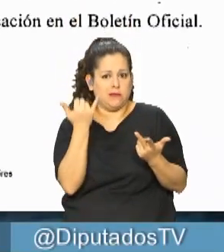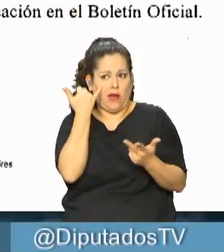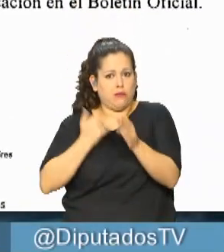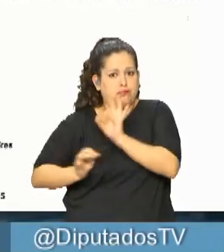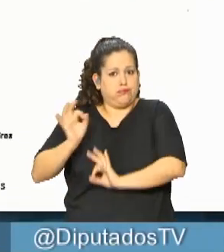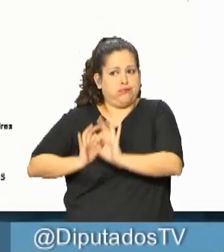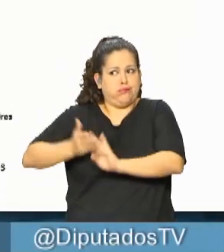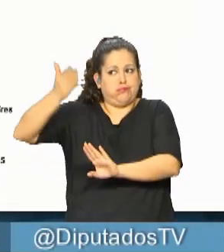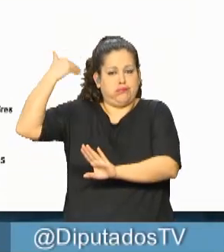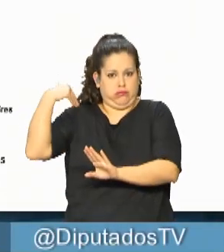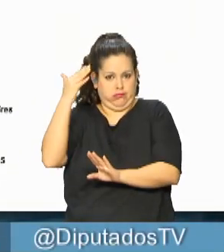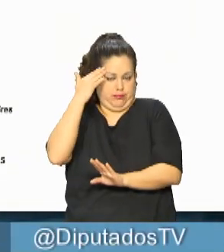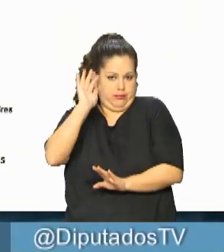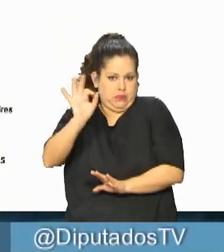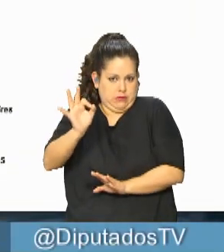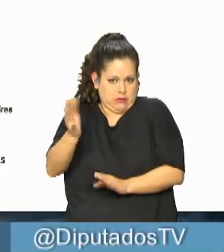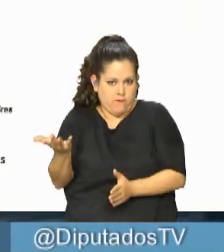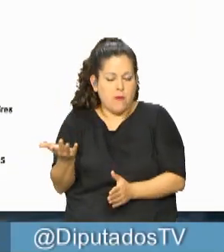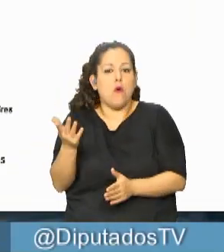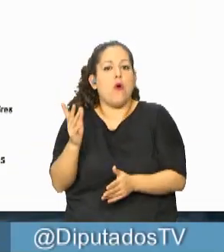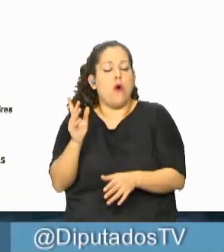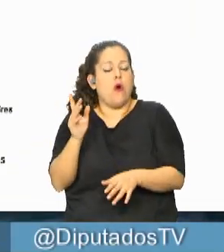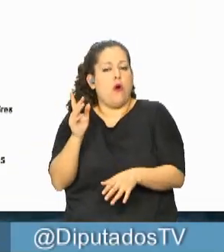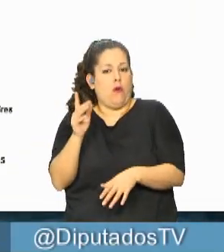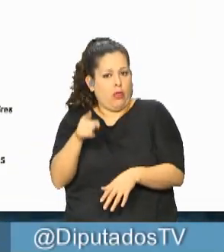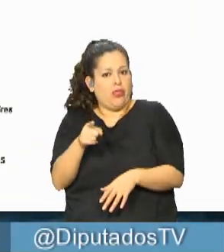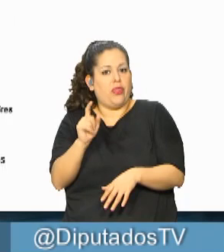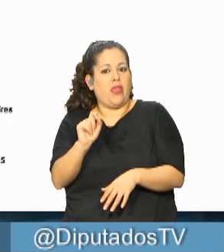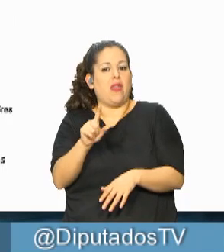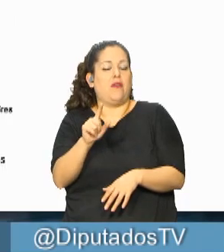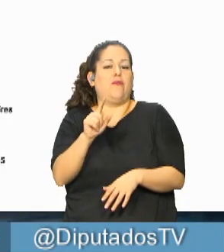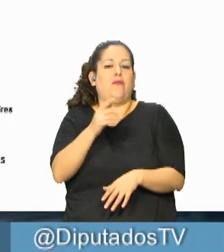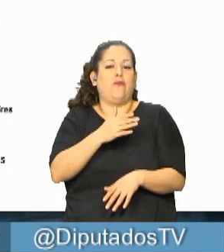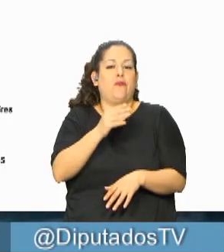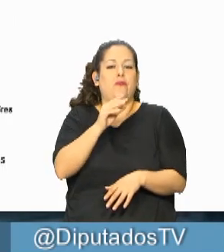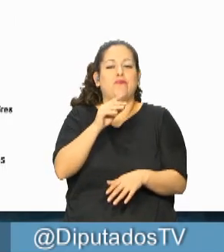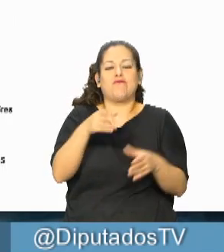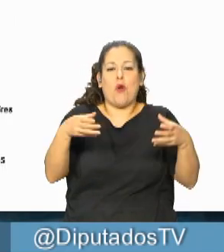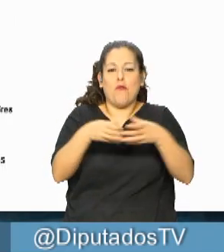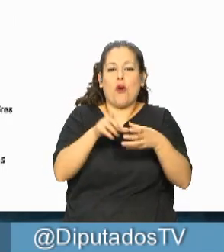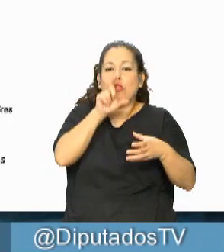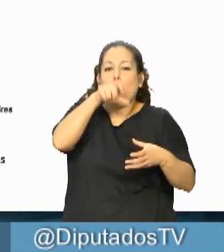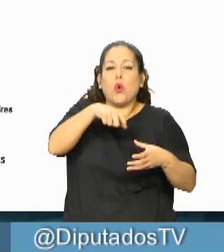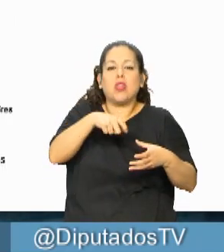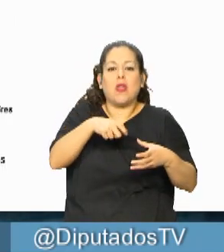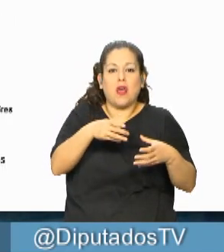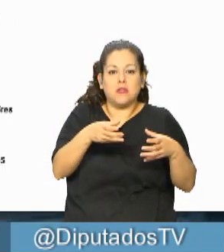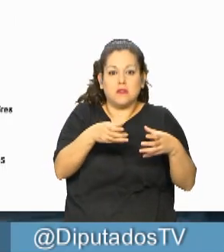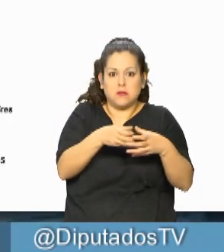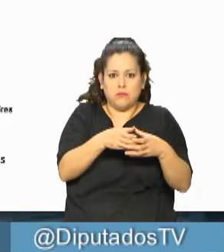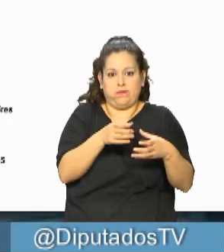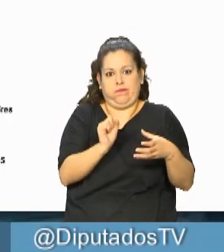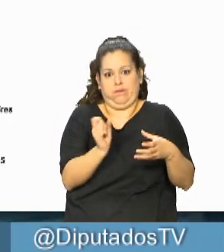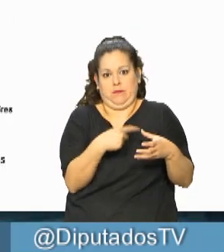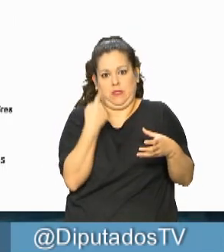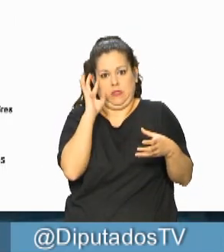lejana, hemos tenido en algún momento la memoria de los Found Edge, o fondos buitre, como se lo llamó en algún momento aquí, que